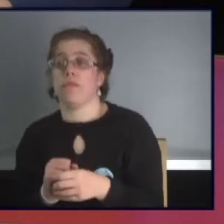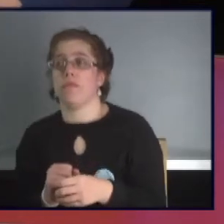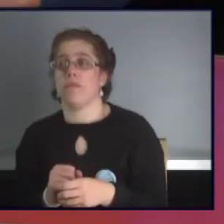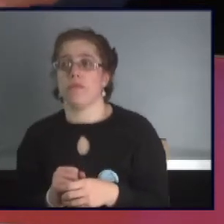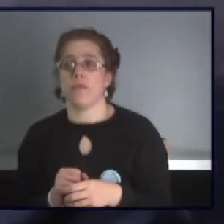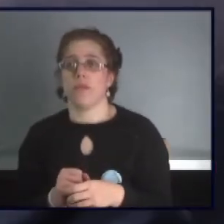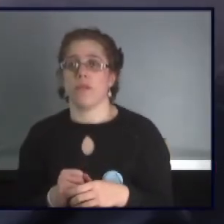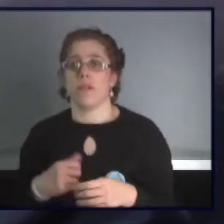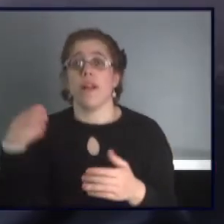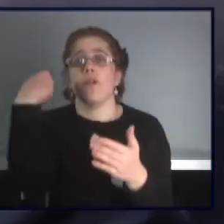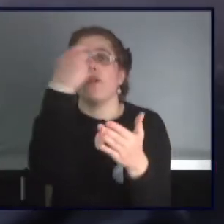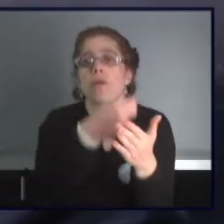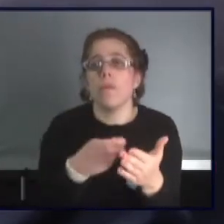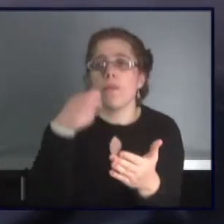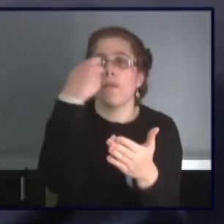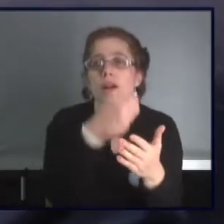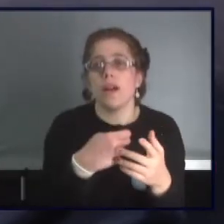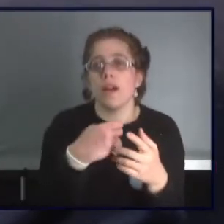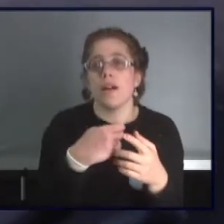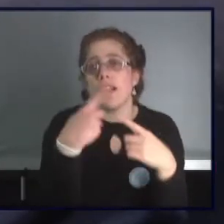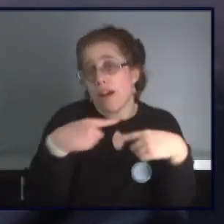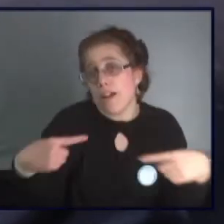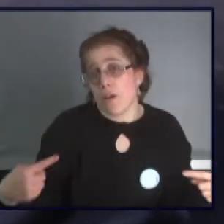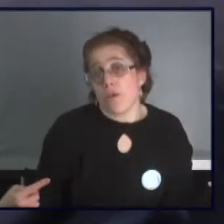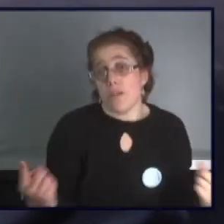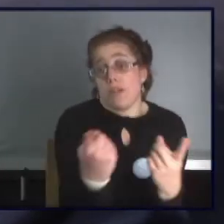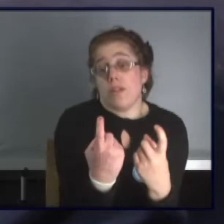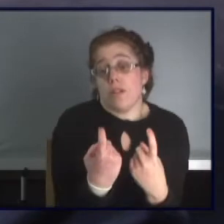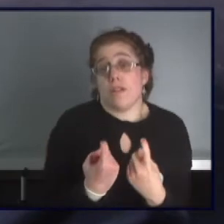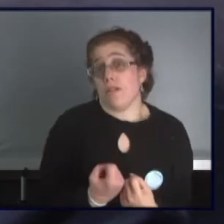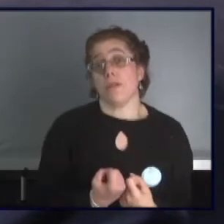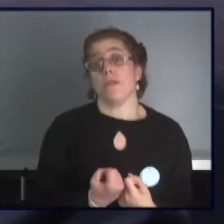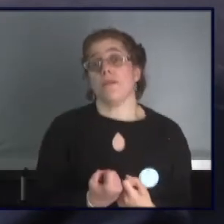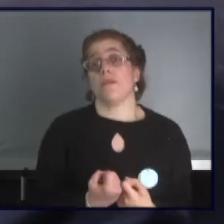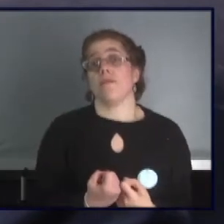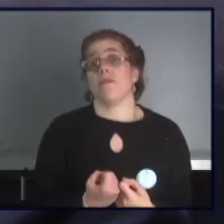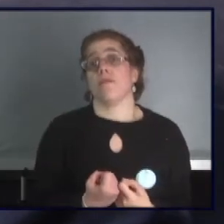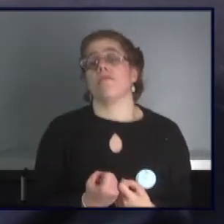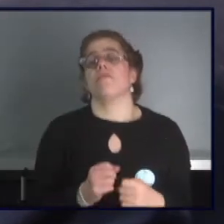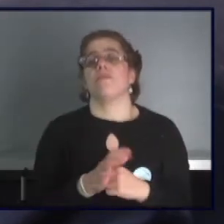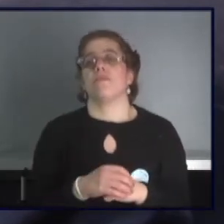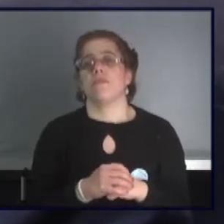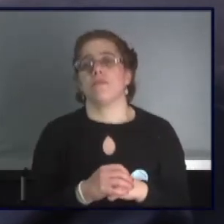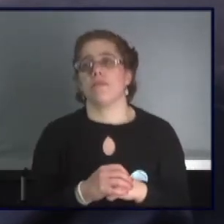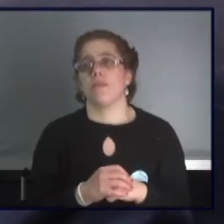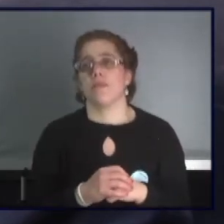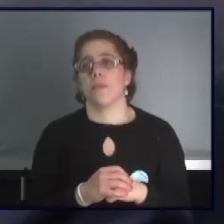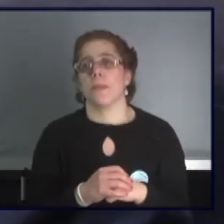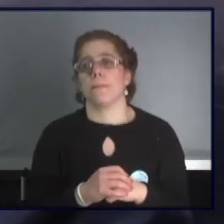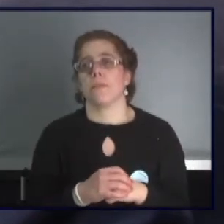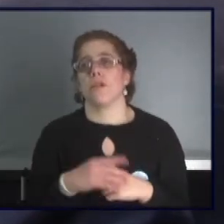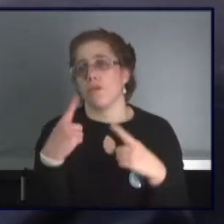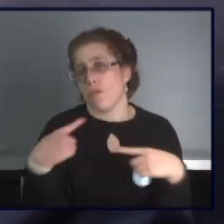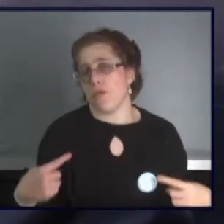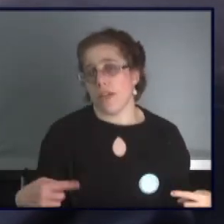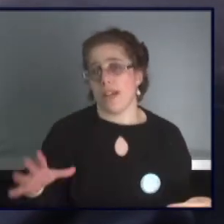la compra de elementos necesarios como ahora en fin y demás cosas que